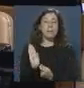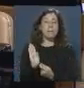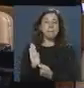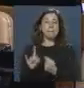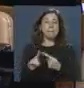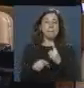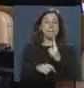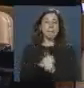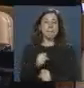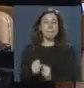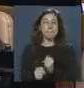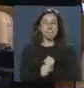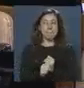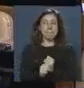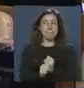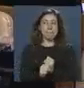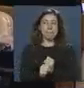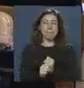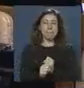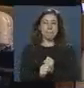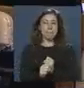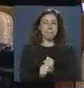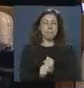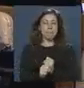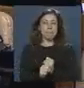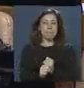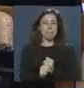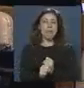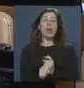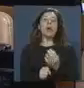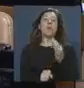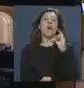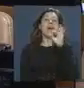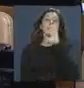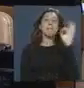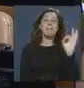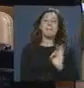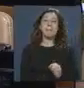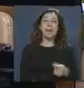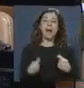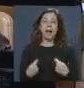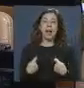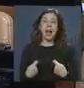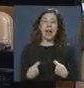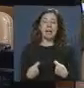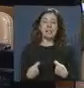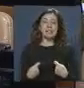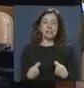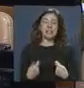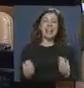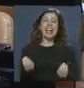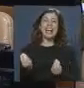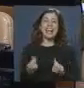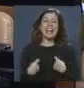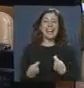por año? ¿Cómo se ha distribuido por regiones? ¿Qué porcentaje se ha gastado en cada región? ¿Y en qué se ha